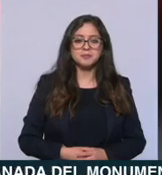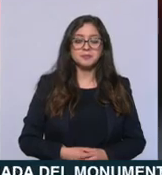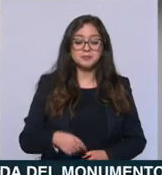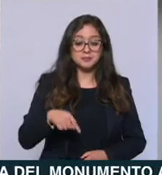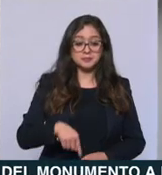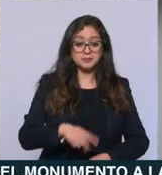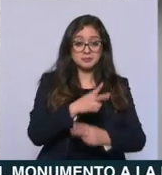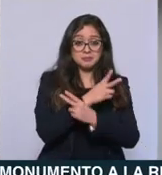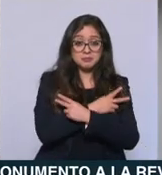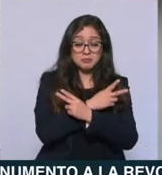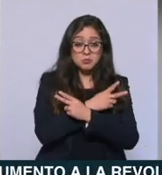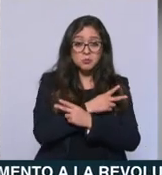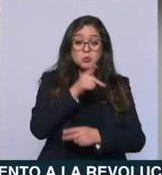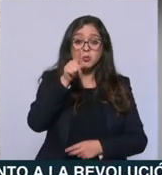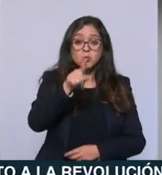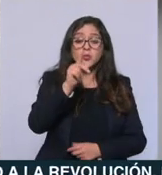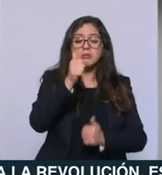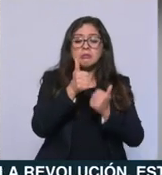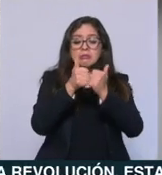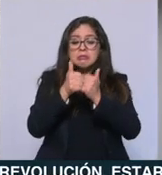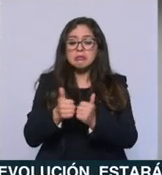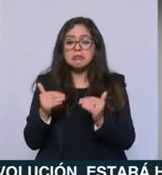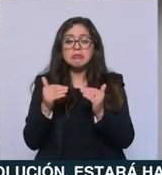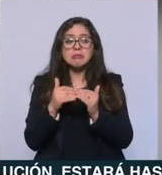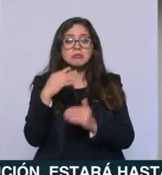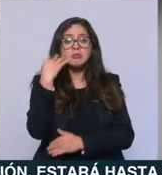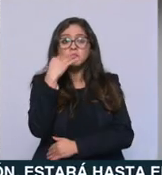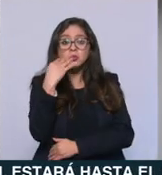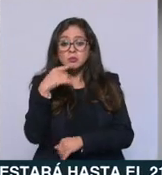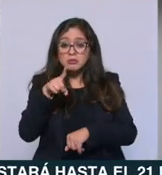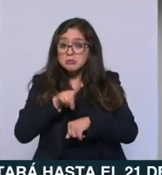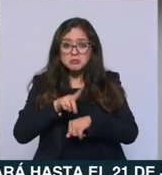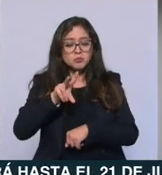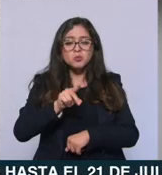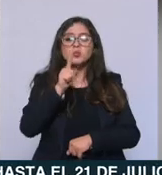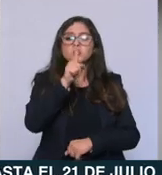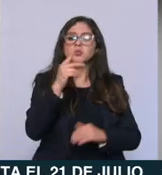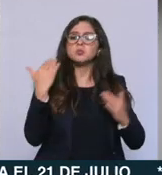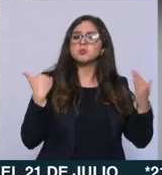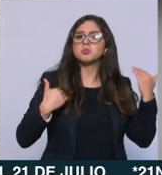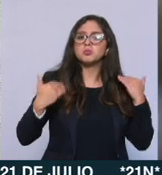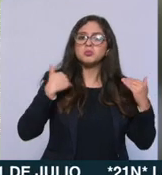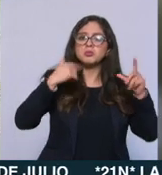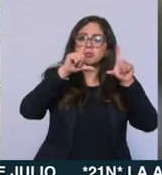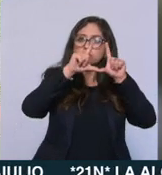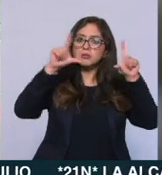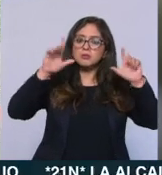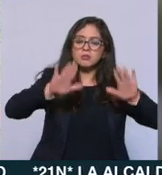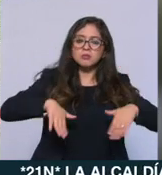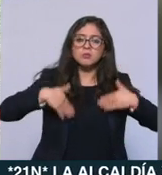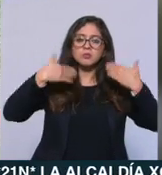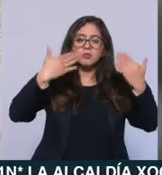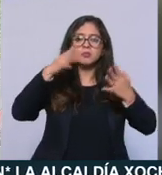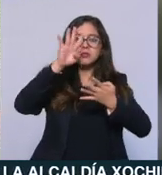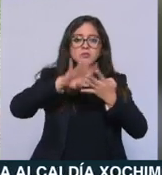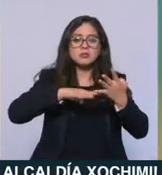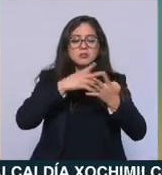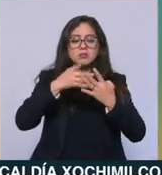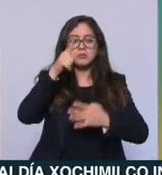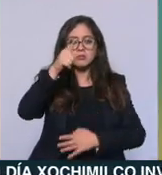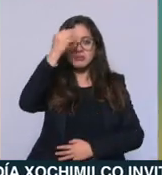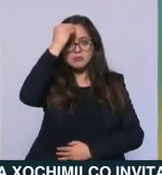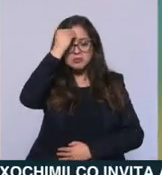son vacaciones y para que no se quede en casa durante estos días, lo invitamos a dar un paseo por la galería abierta de las rejas del bosque de